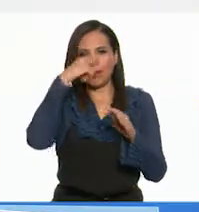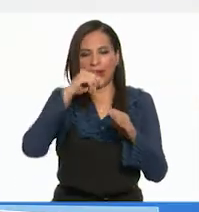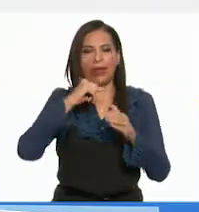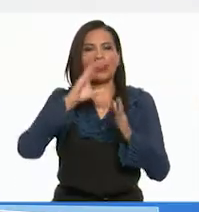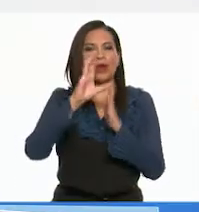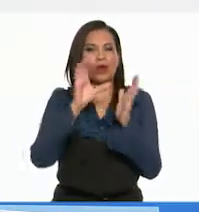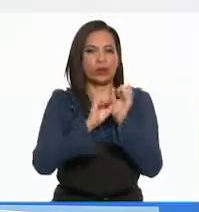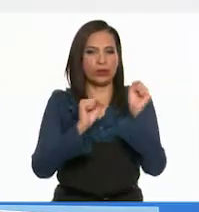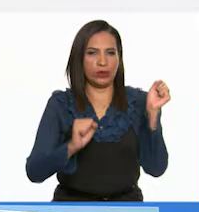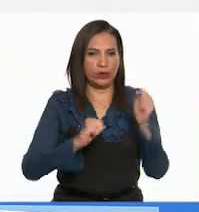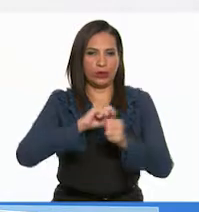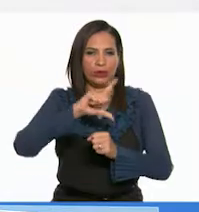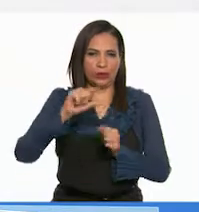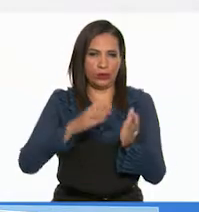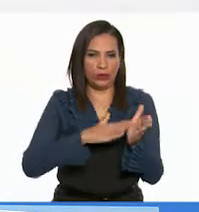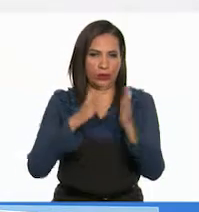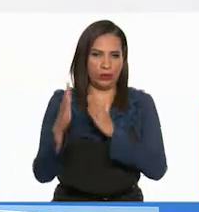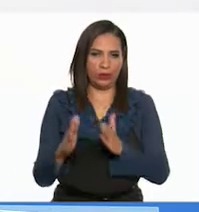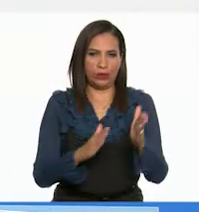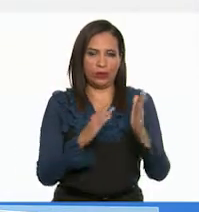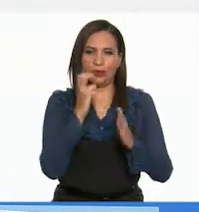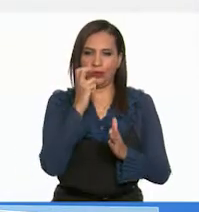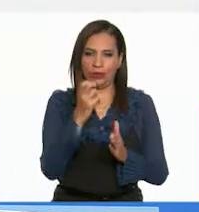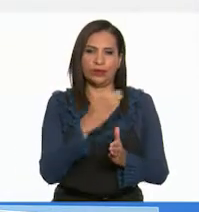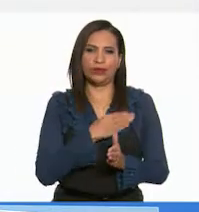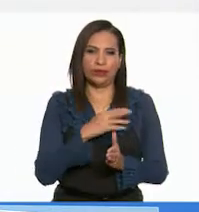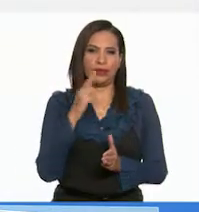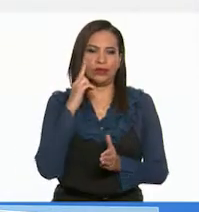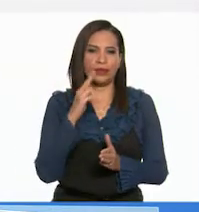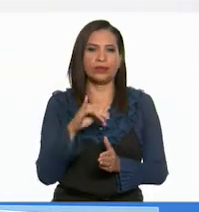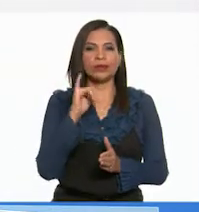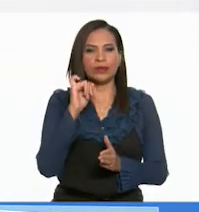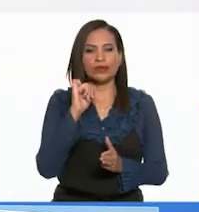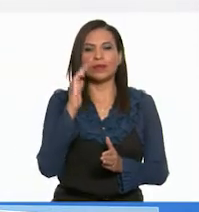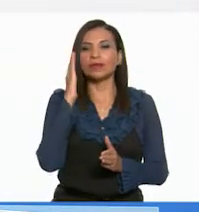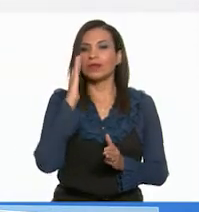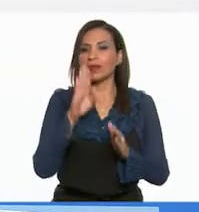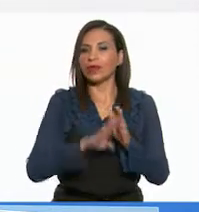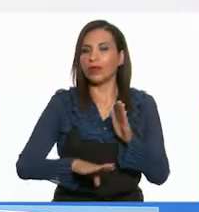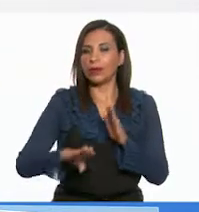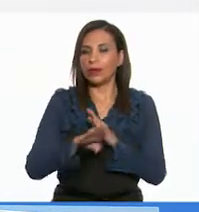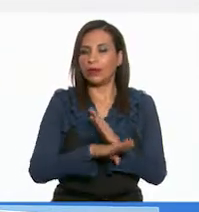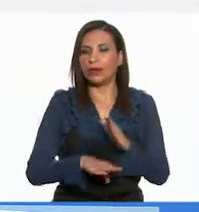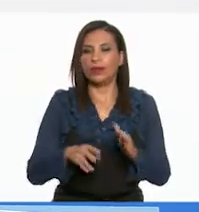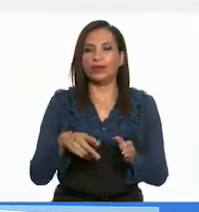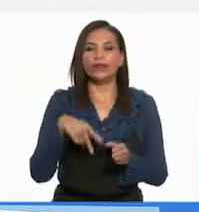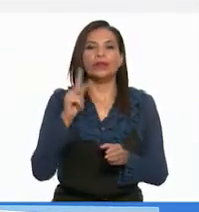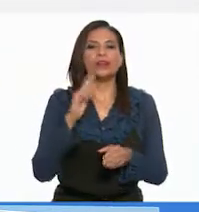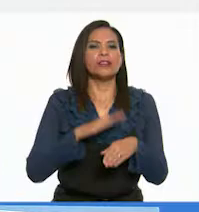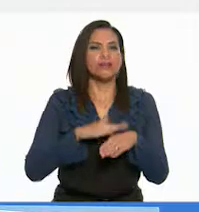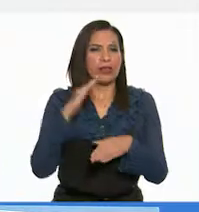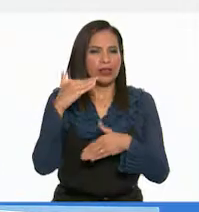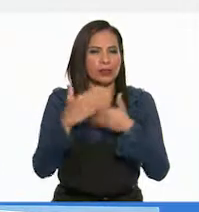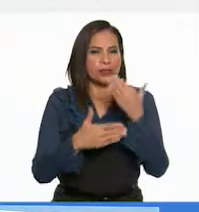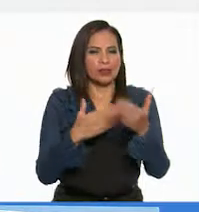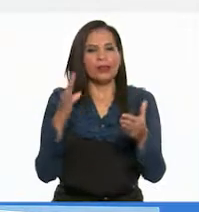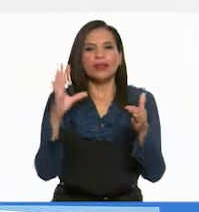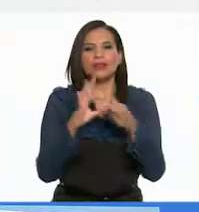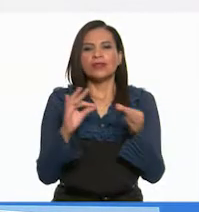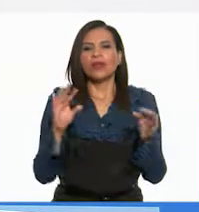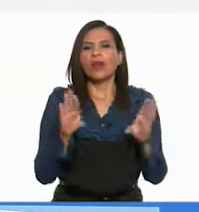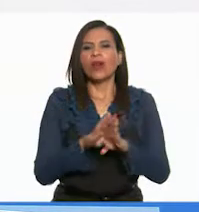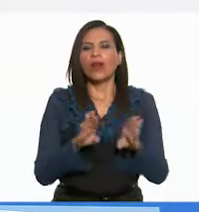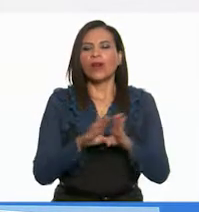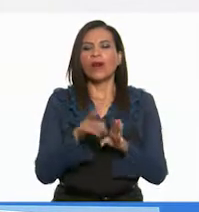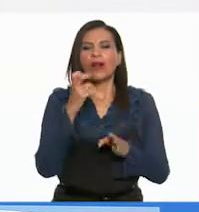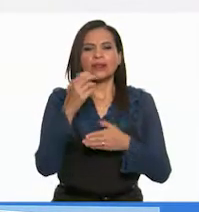Eso es muy buena observación, así es. Sí fue la base. pero más adelante les contarán cómo